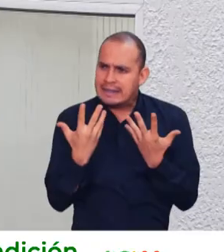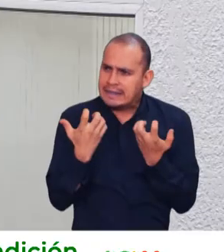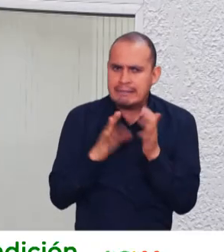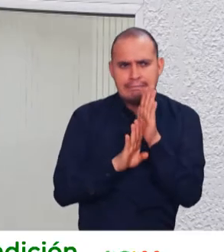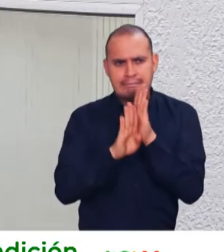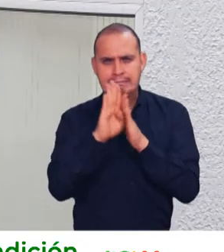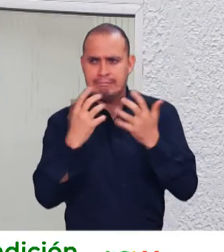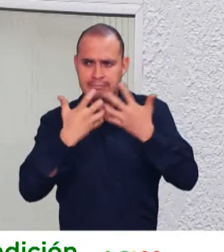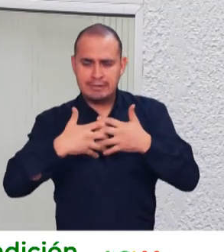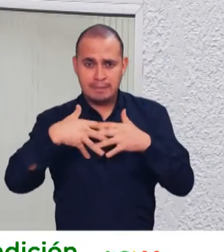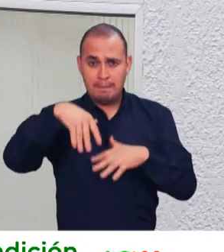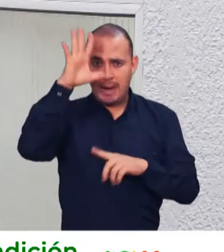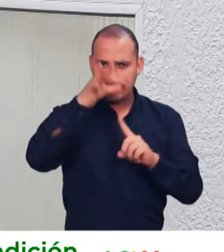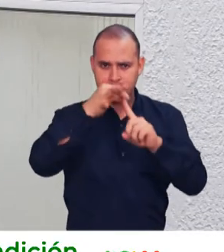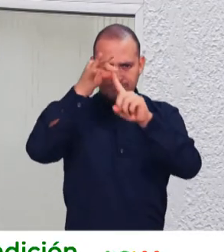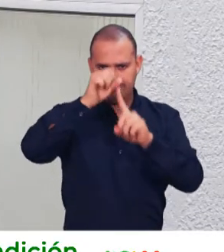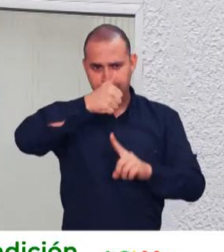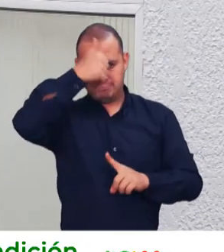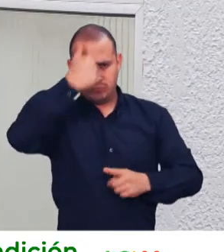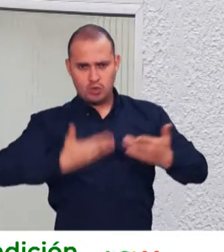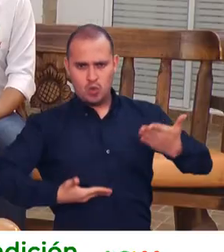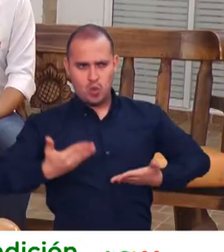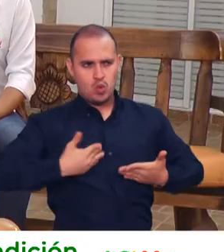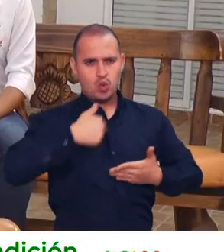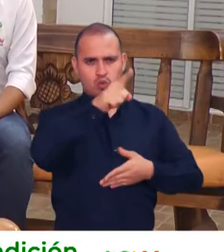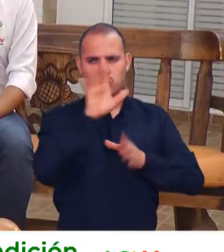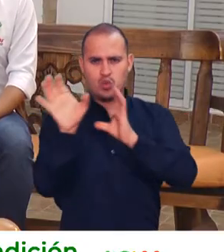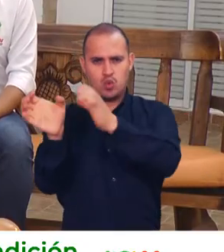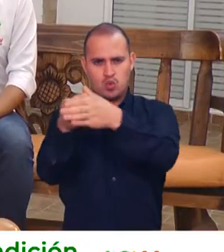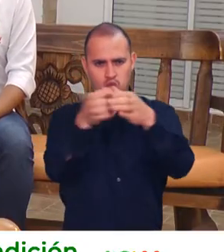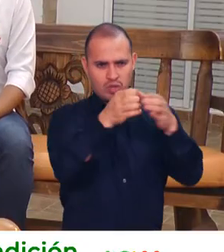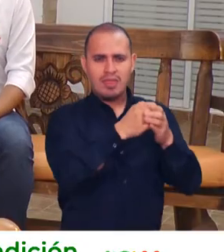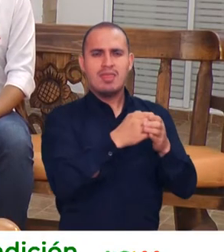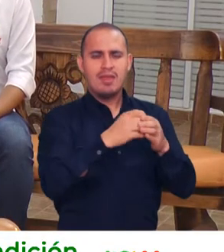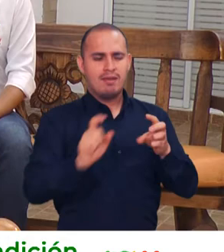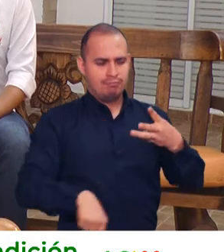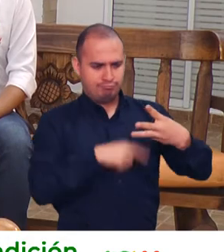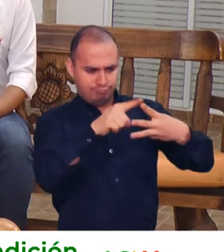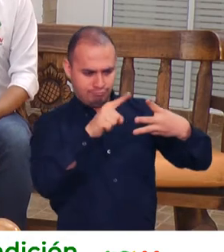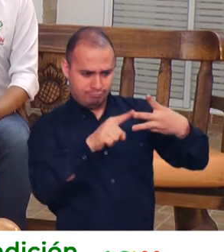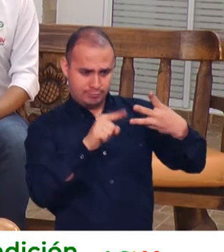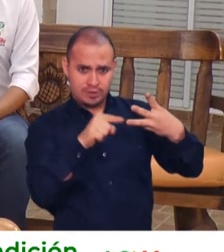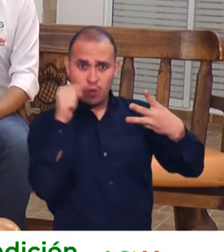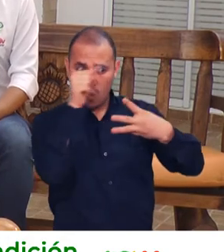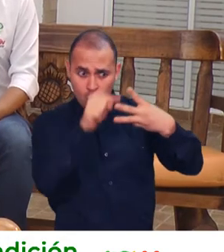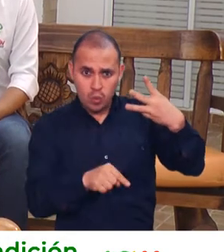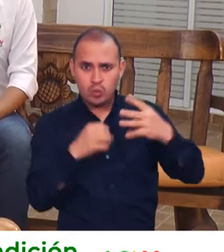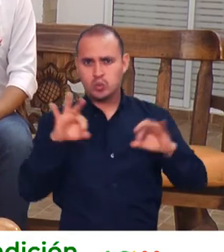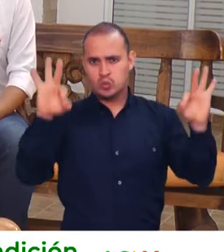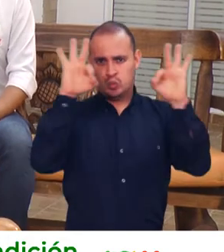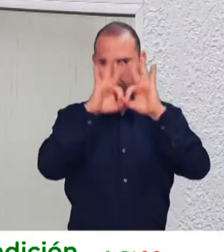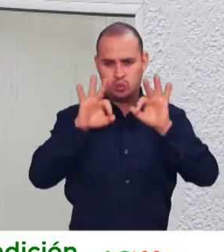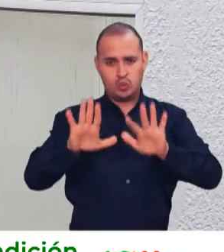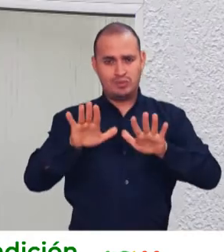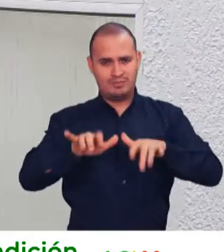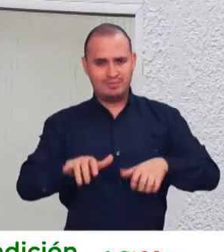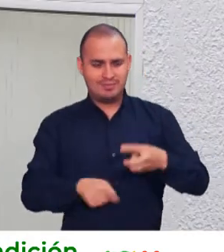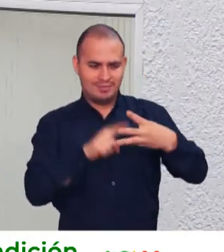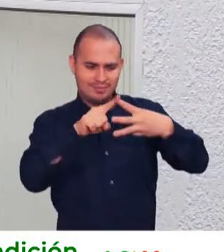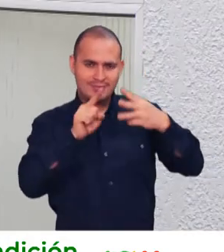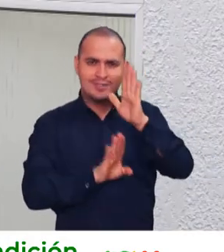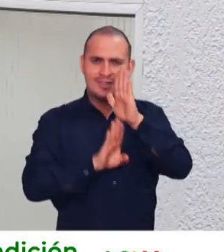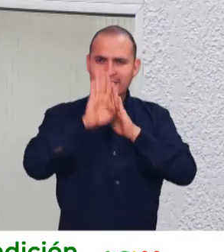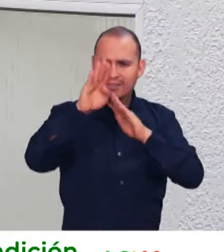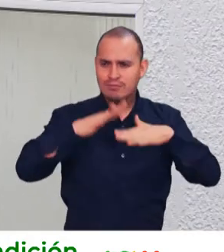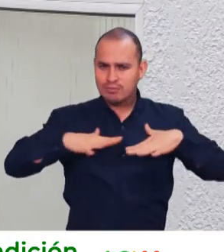pero igualmente a los comercios, a los negocios, a las asociaciones, a través de tres componentes que son bastante importantes en nuestra secretaría: el componente